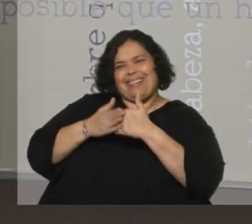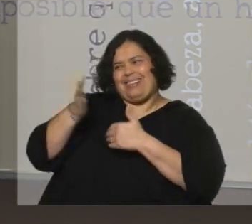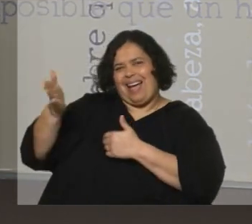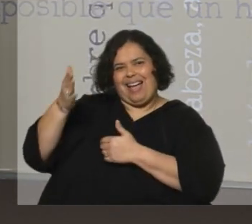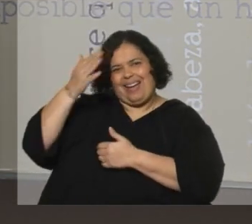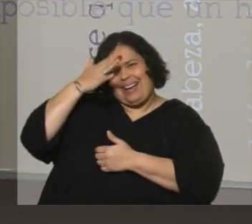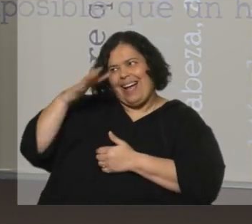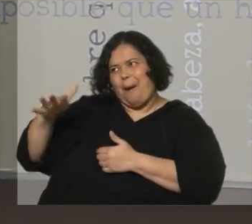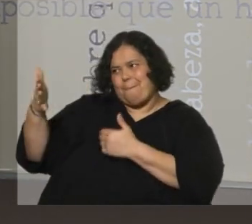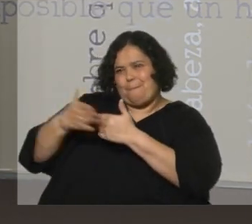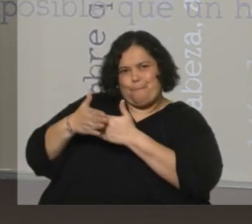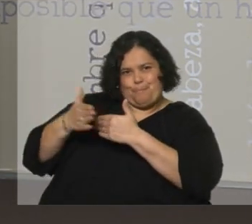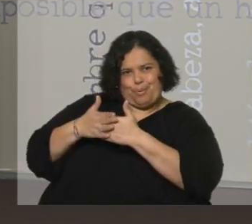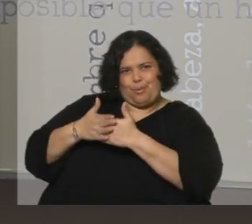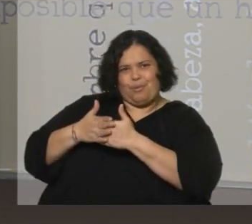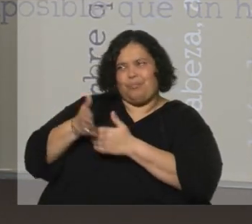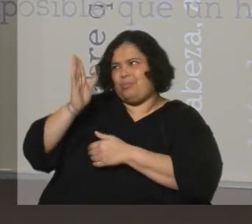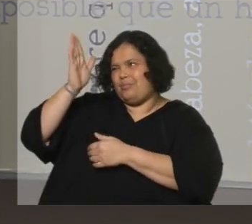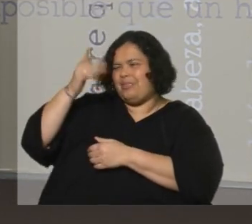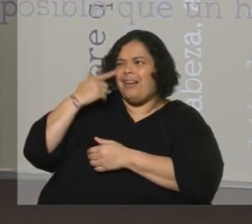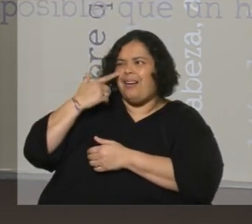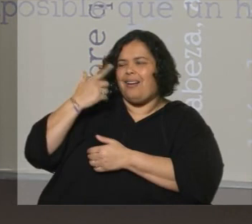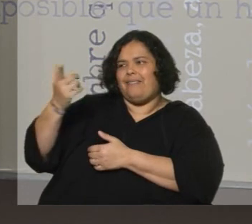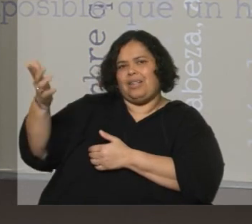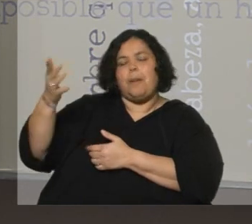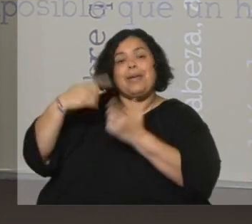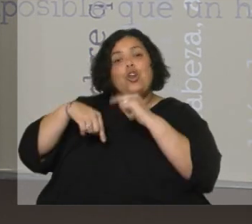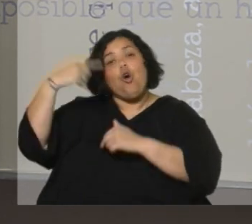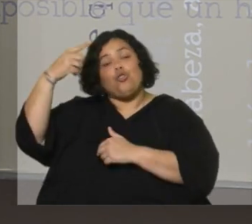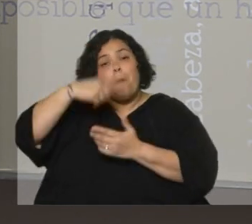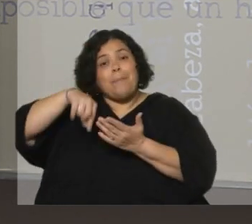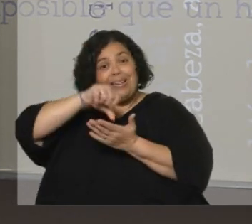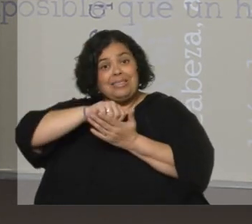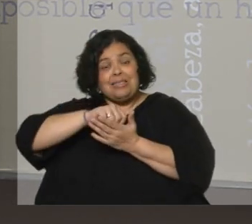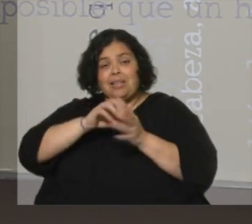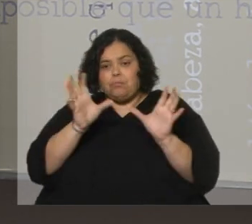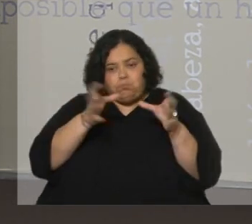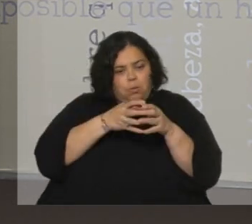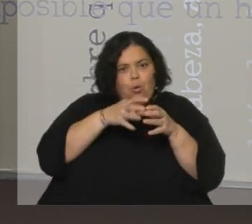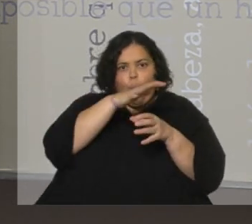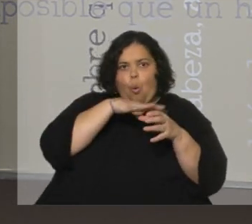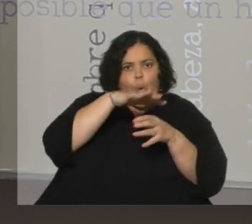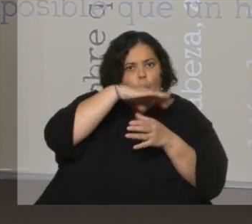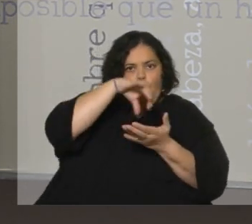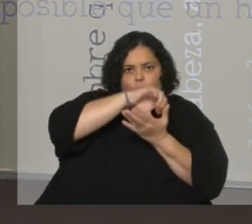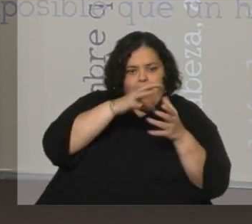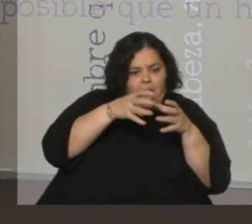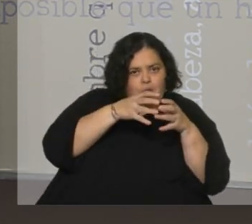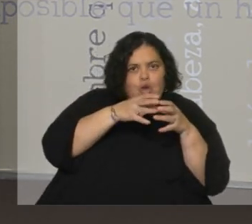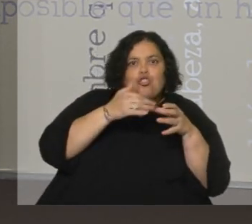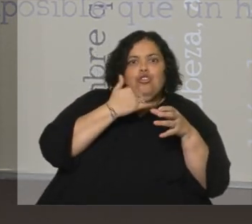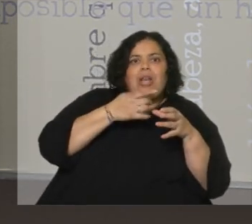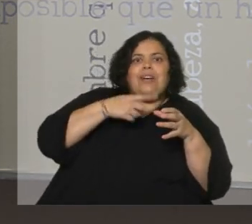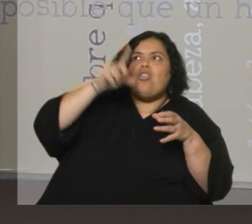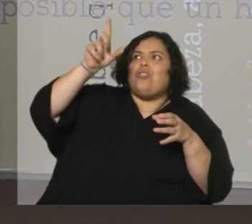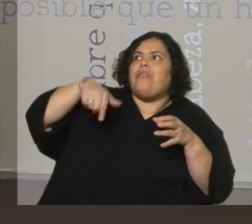60 km y ya estamos viendo ganadería lechería en otros lugares del mundo se se ha aislado la población urbana y y y no sabe muchas veces de dónde vienen algunos